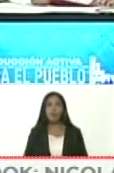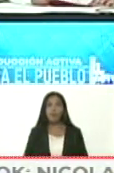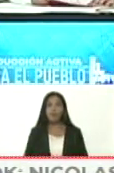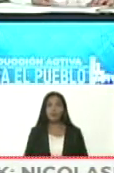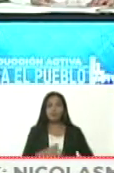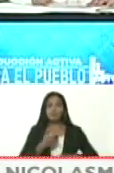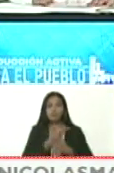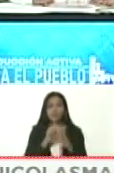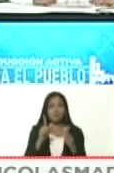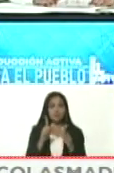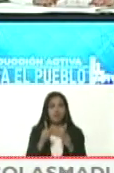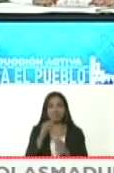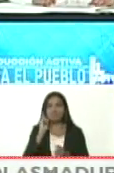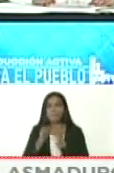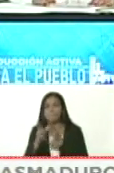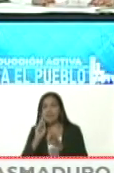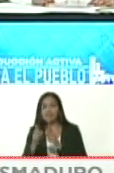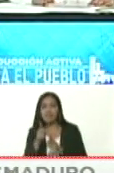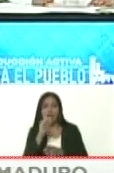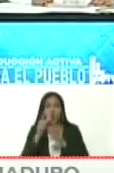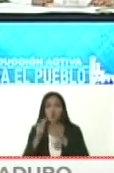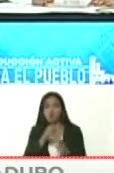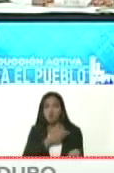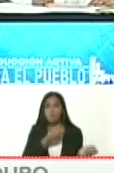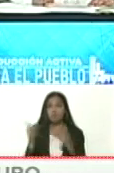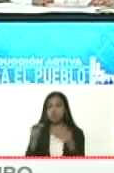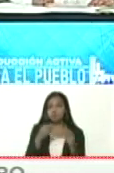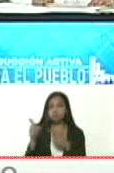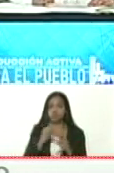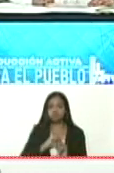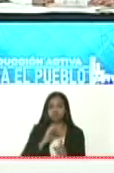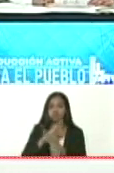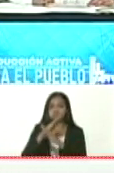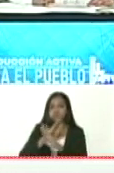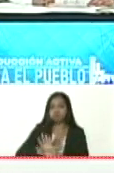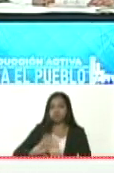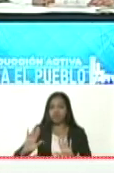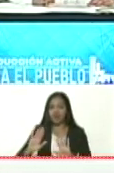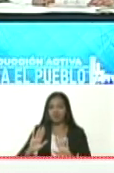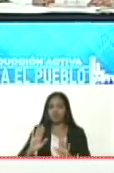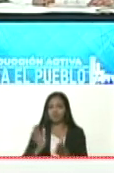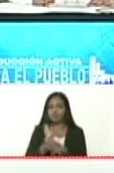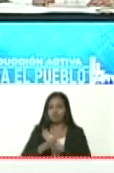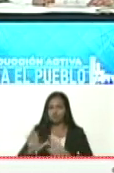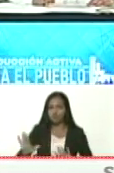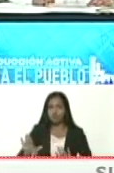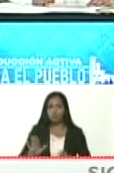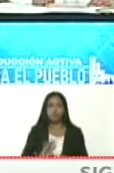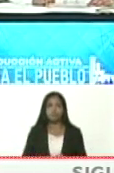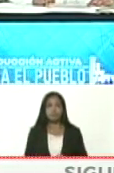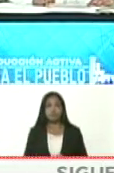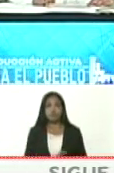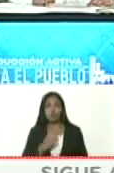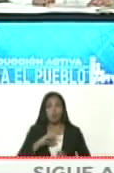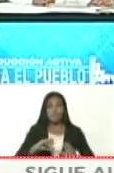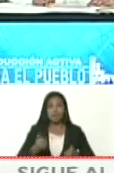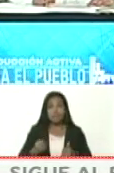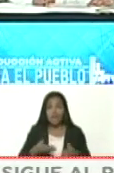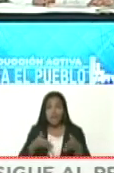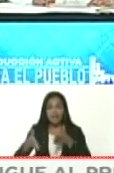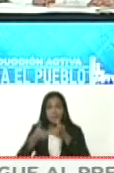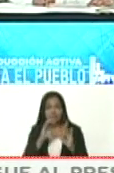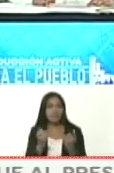liberarnos de la dependencia de productos importados y tomar el camino de